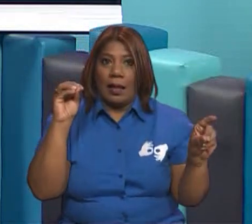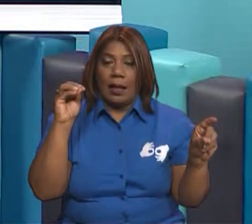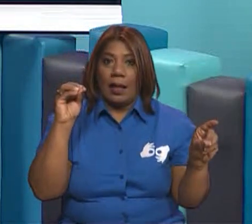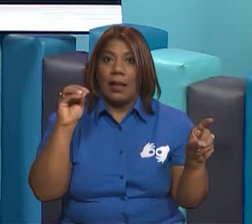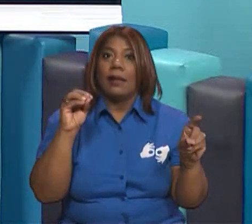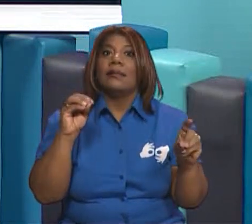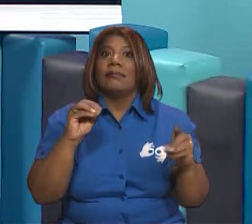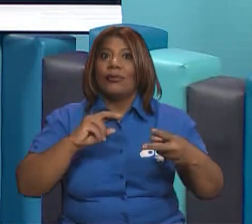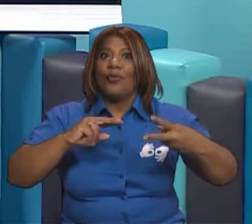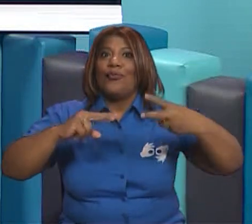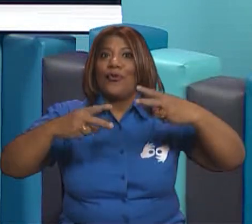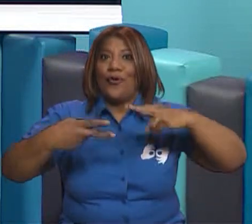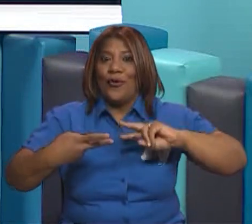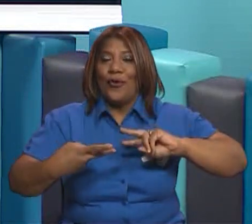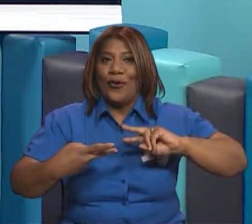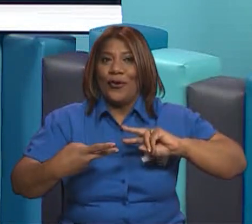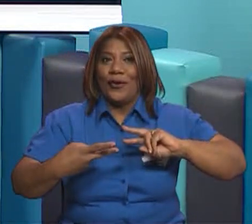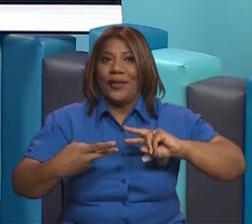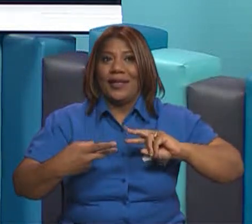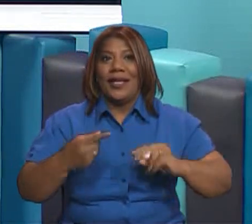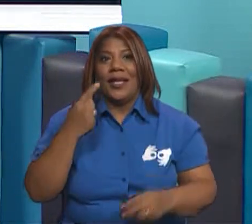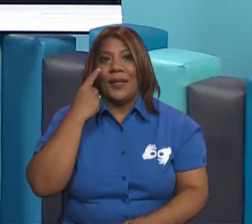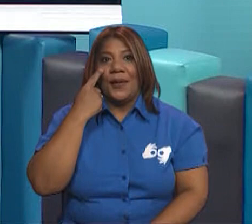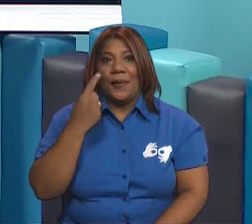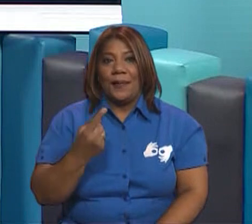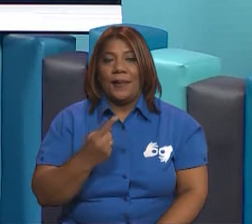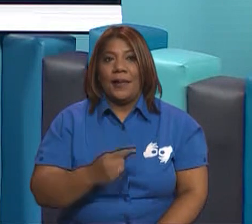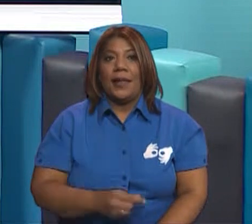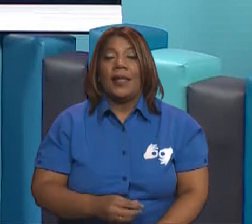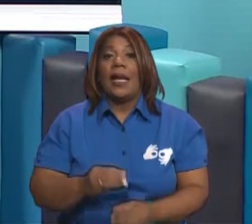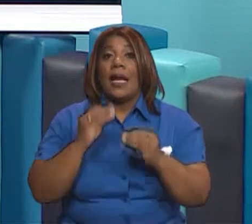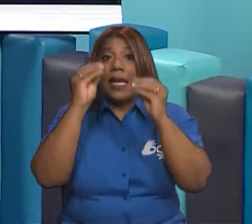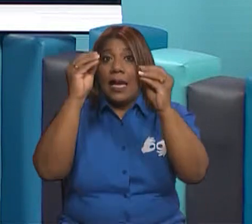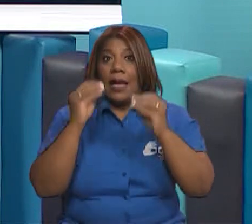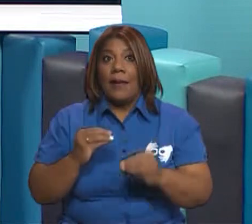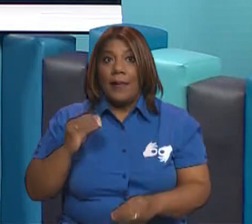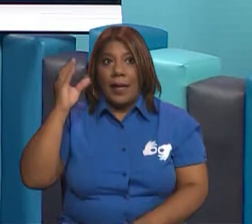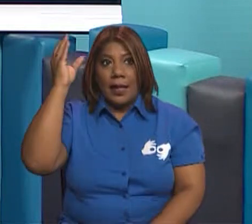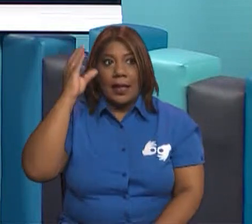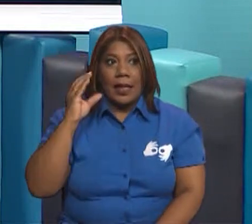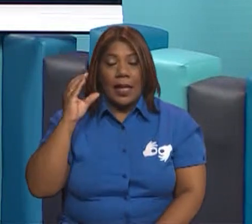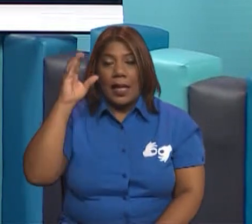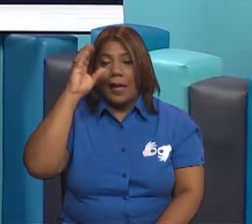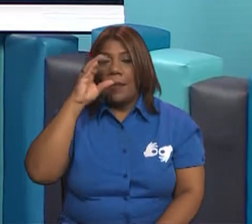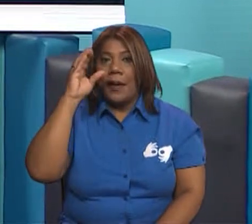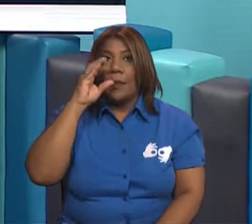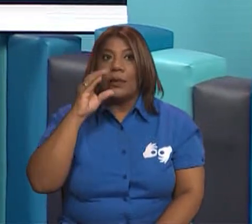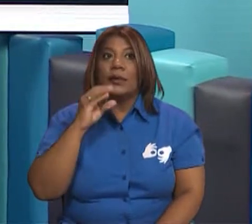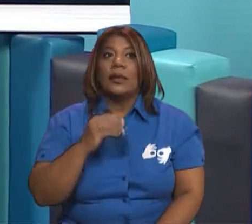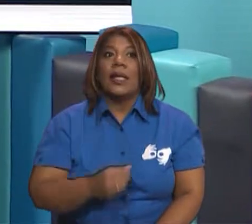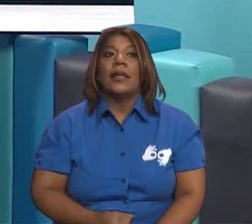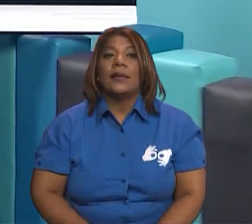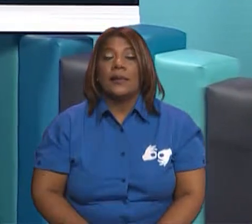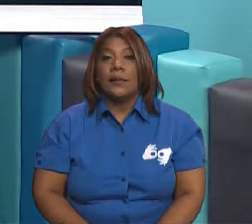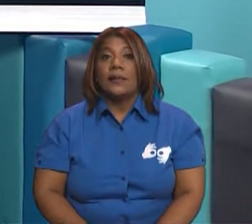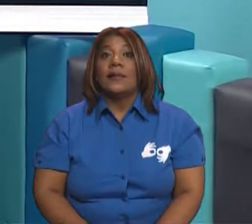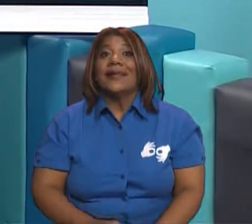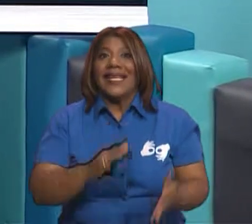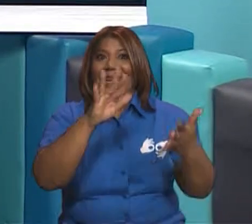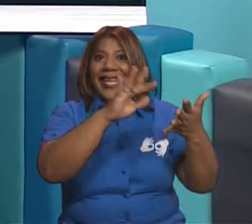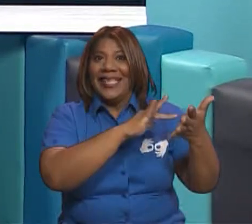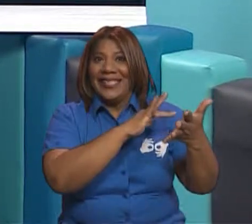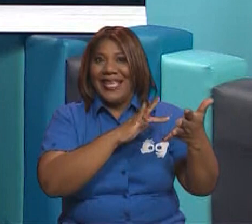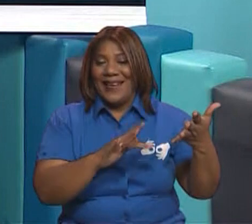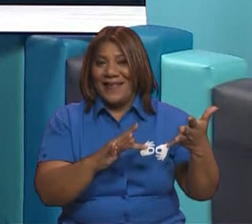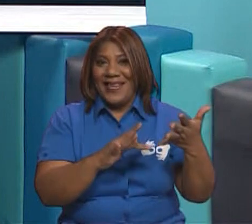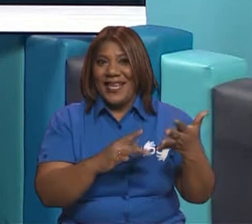quieren ayudar a medir. Voy a buscar aquí dónde encuentro ángulos. ¿Qué les parece mi pantalla? Aquí vemos que este lado se une